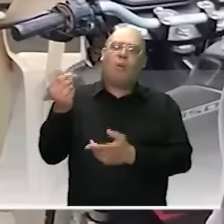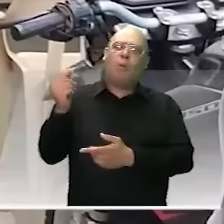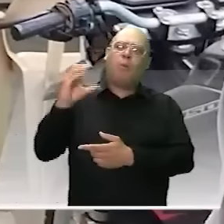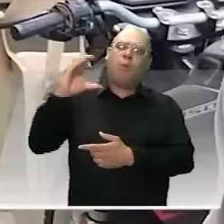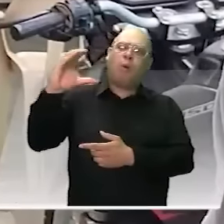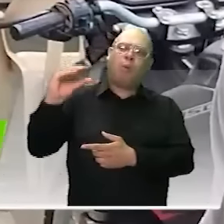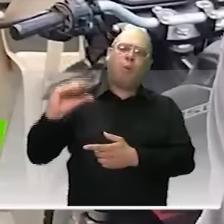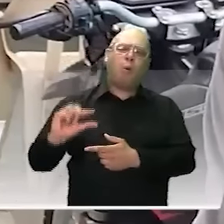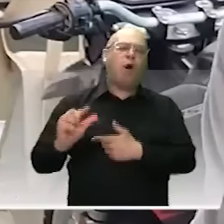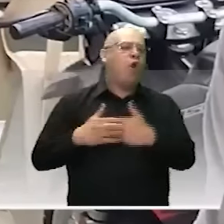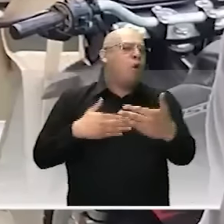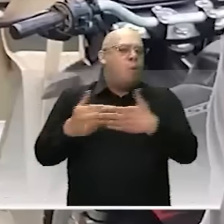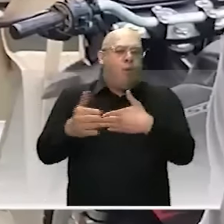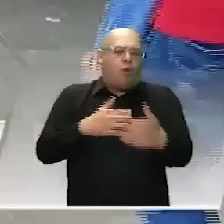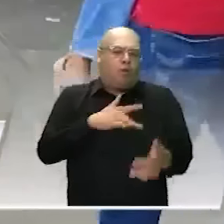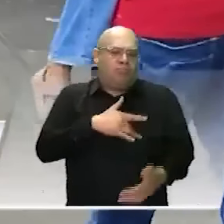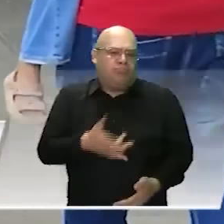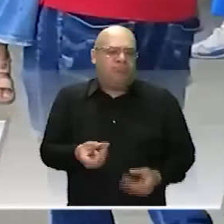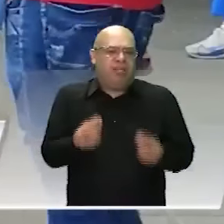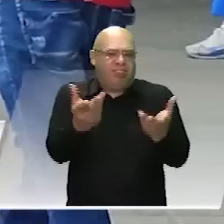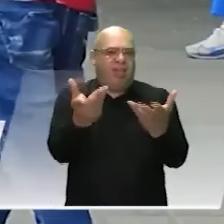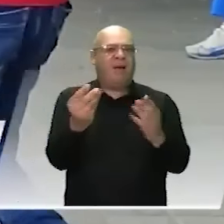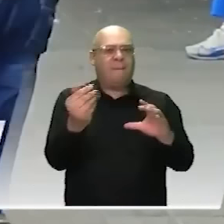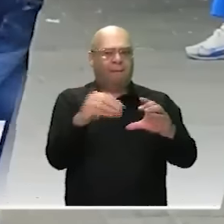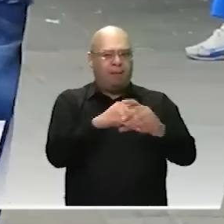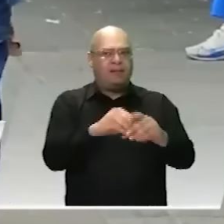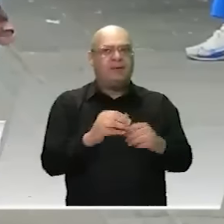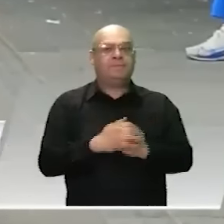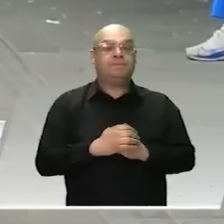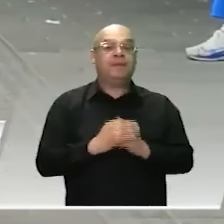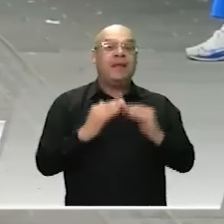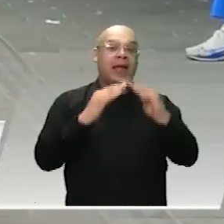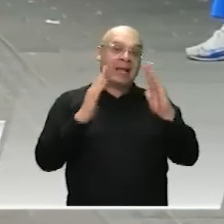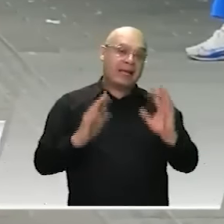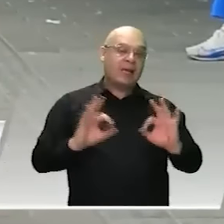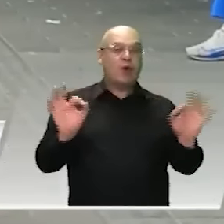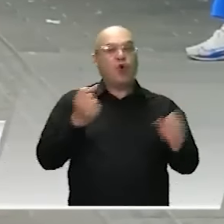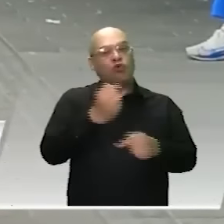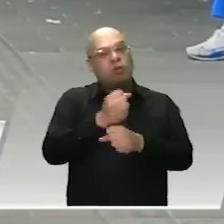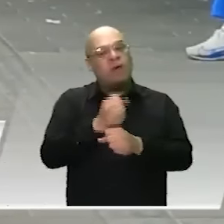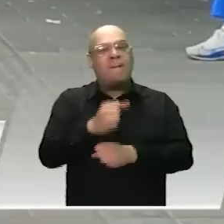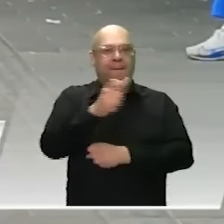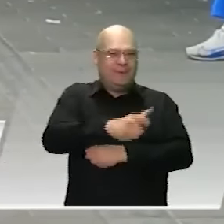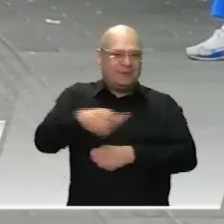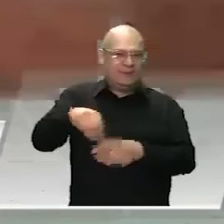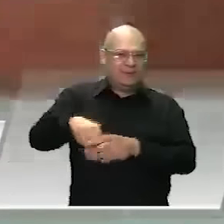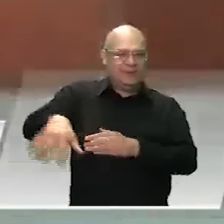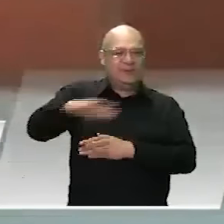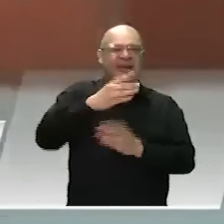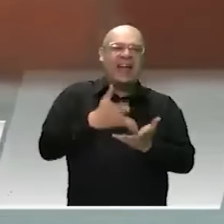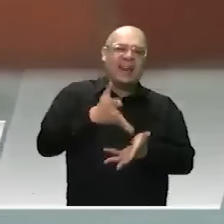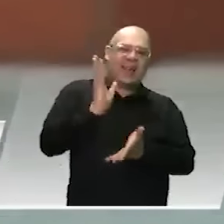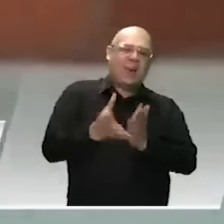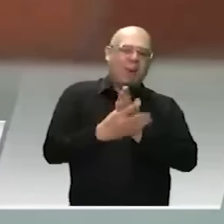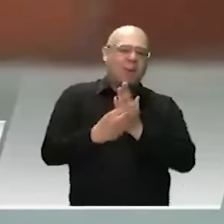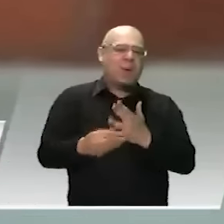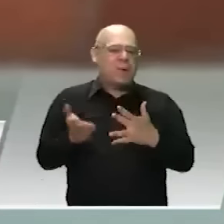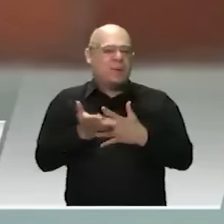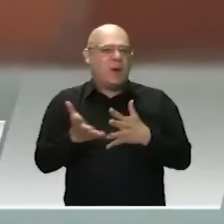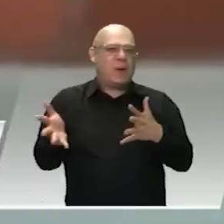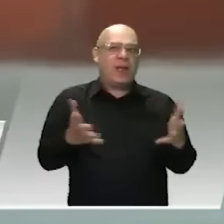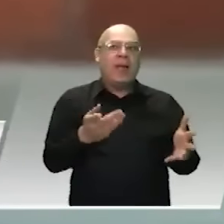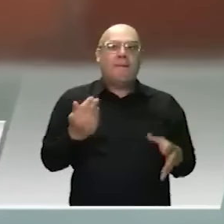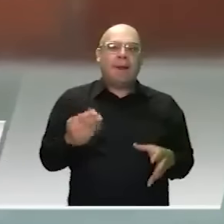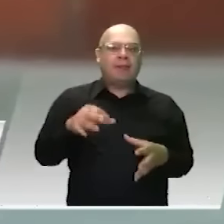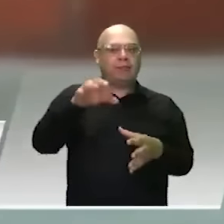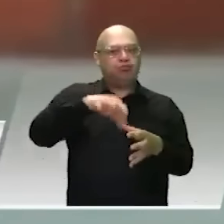la solidaridad se hará presente. Desde sus casas o trabajos, la población de diferentes estratos sociales empezó a recoger la plata que se espera